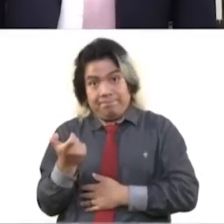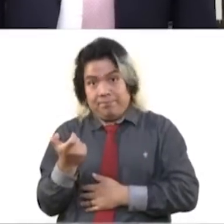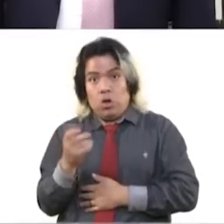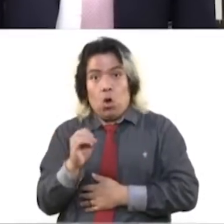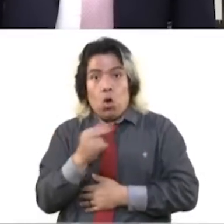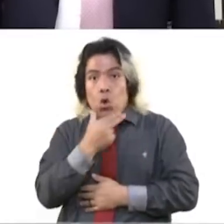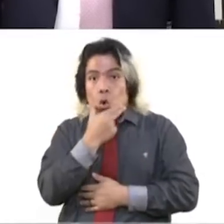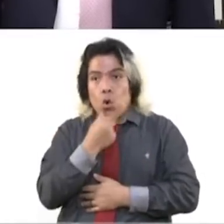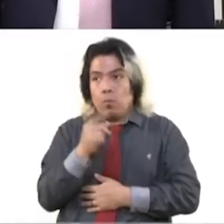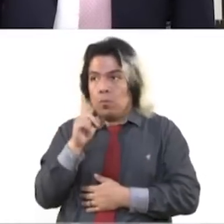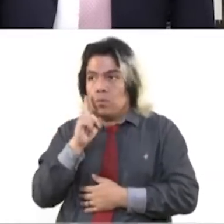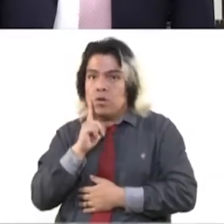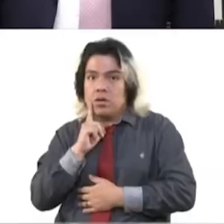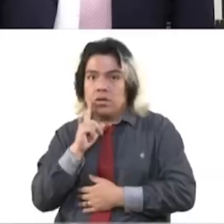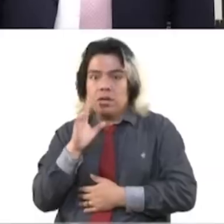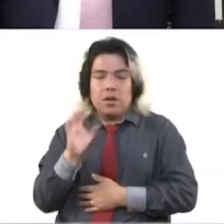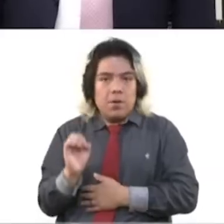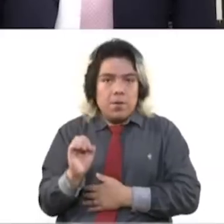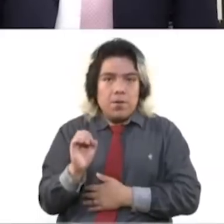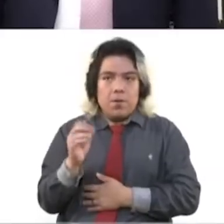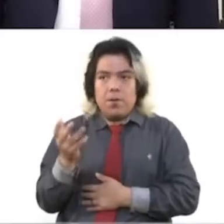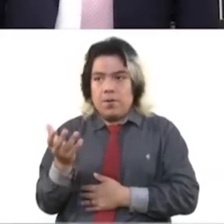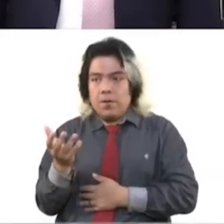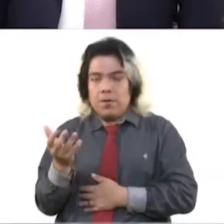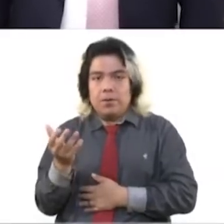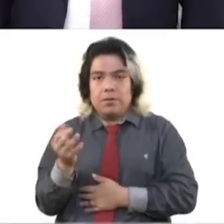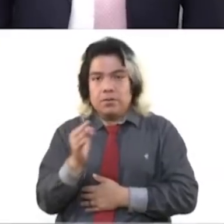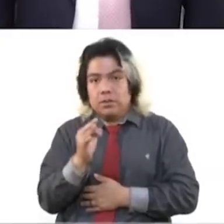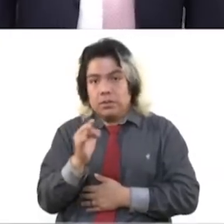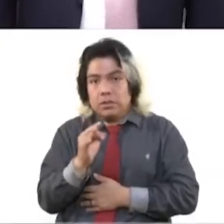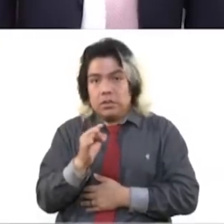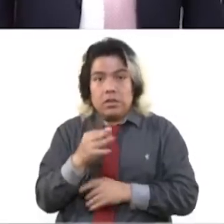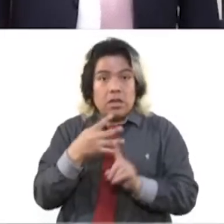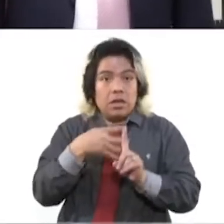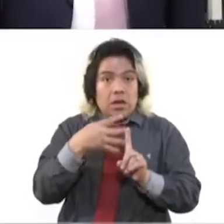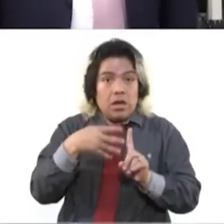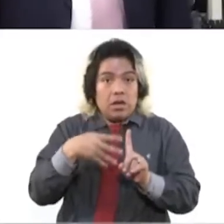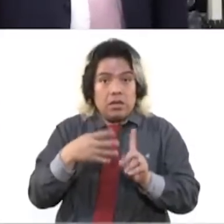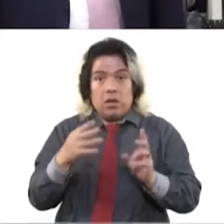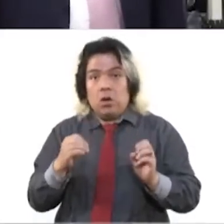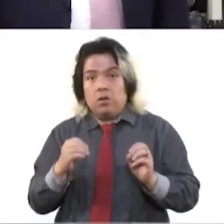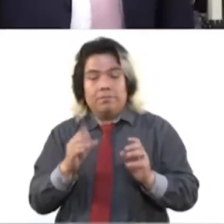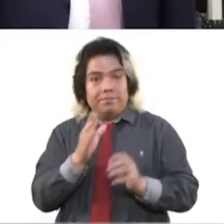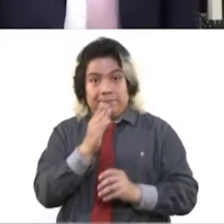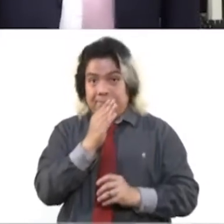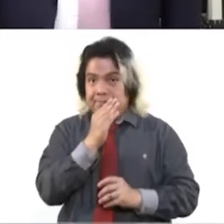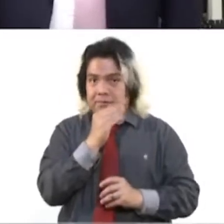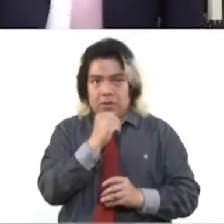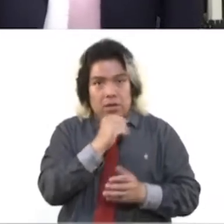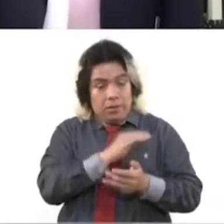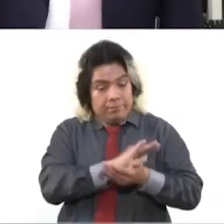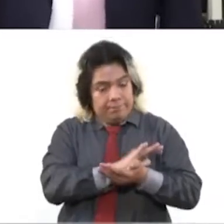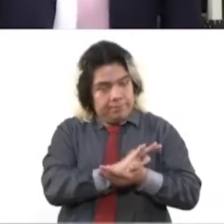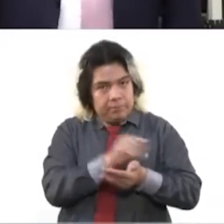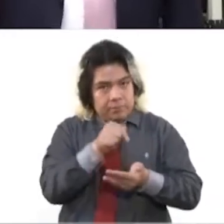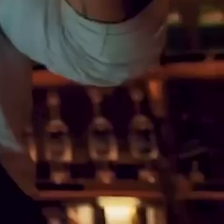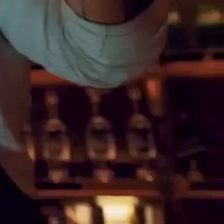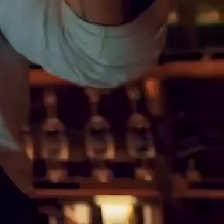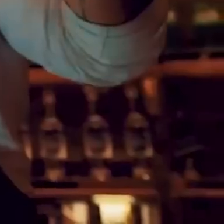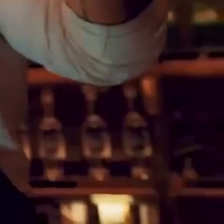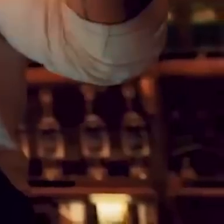somos mujeres, o si somos hombres, o si somos parte de la diversidad sexual. Es decir, no puede haber discriminación en la